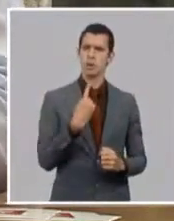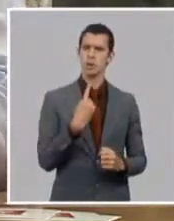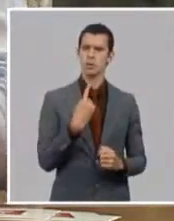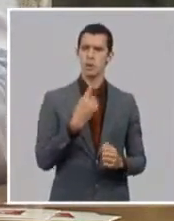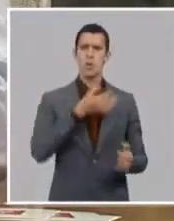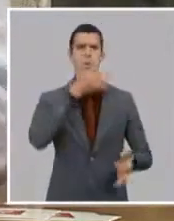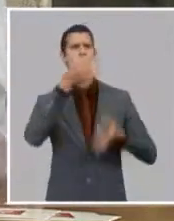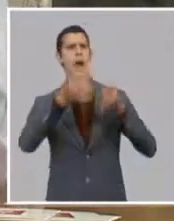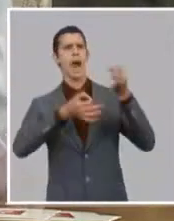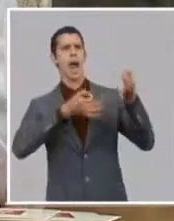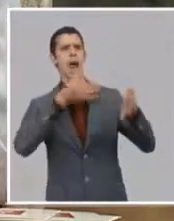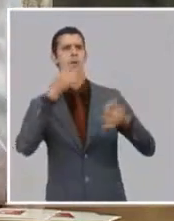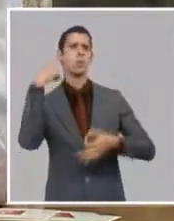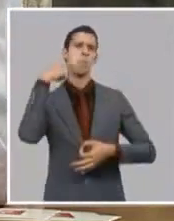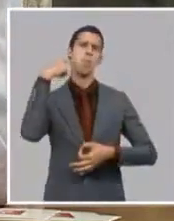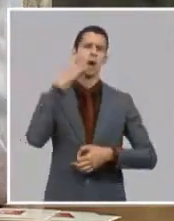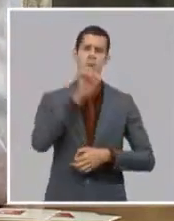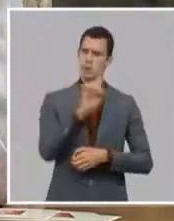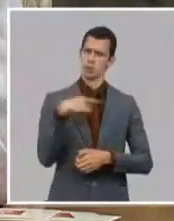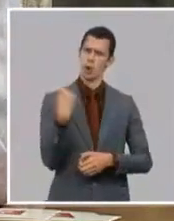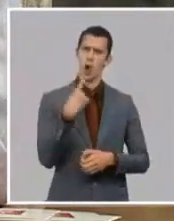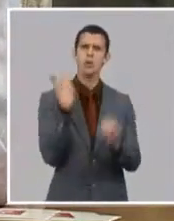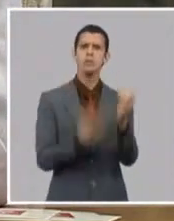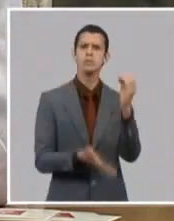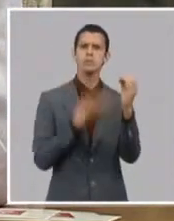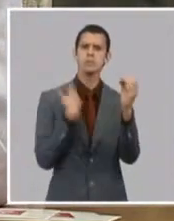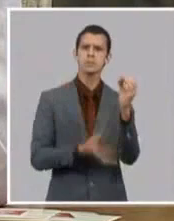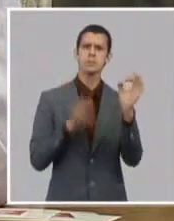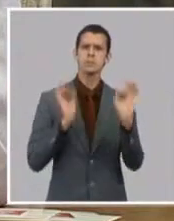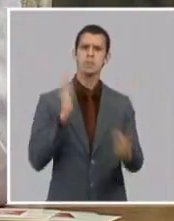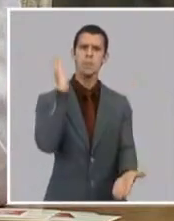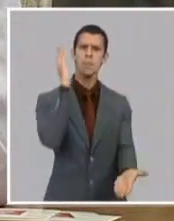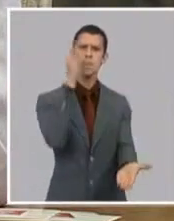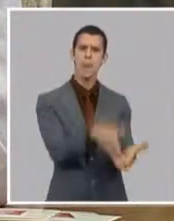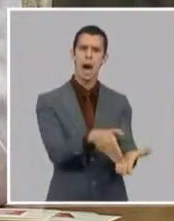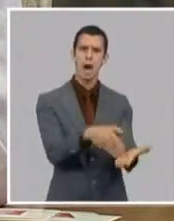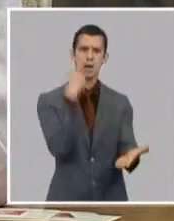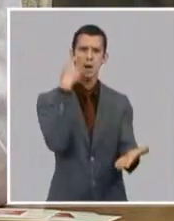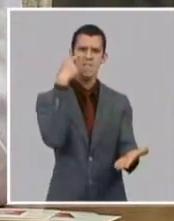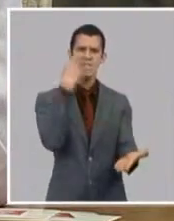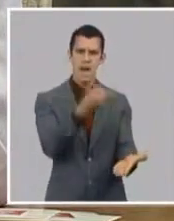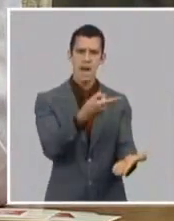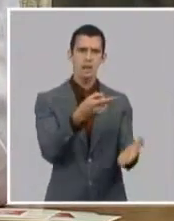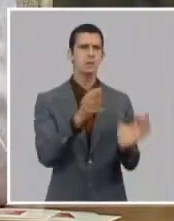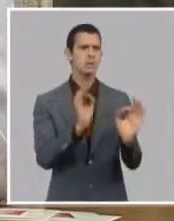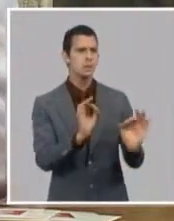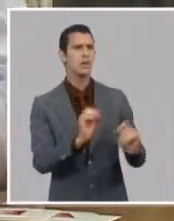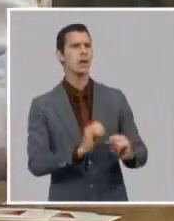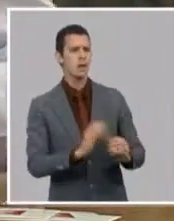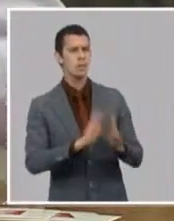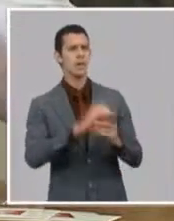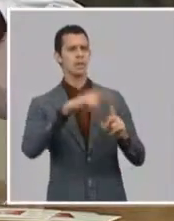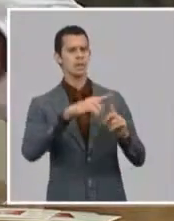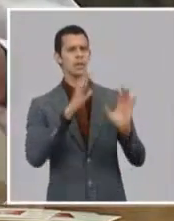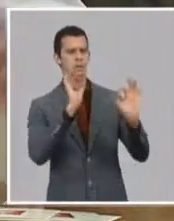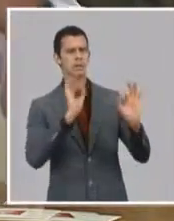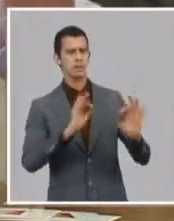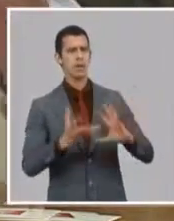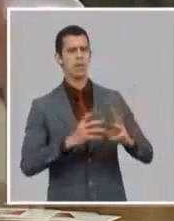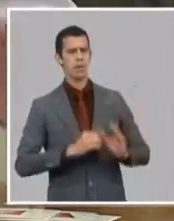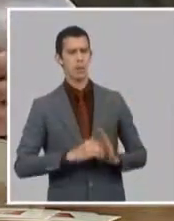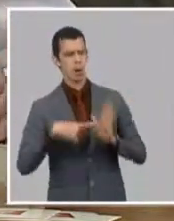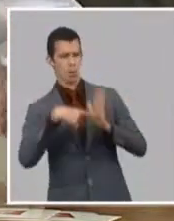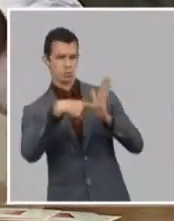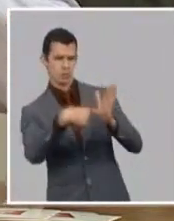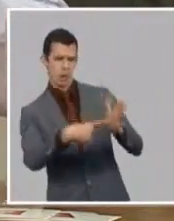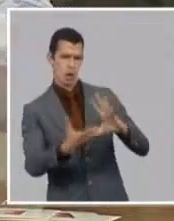país ha llevado a reforzar la atención primaria a Matanzas. Ese equipo fue el que despejó la